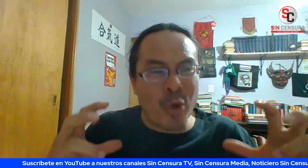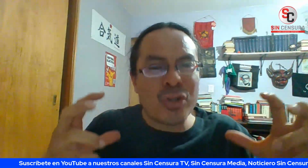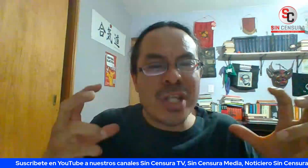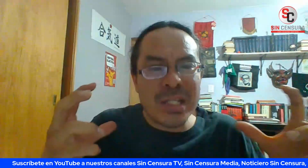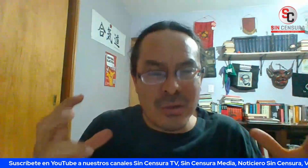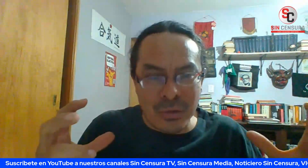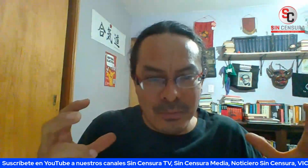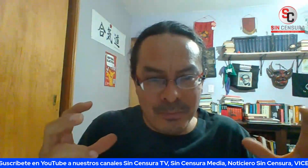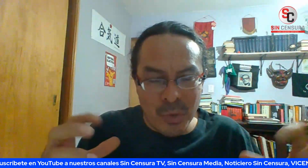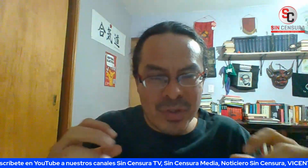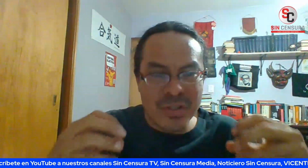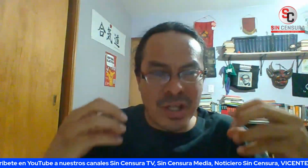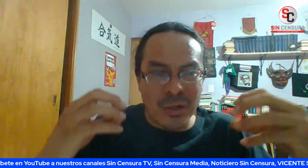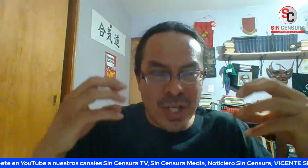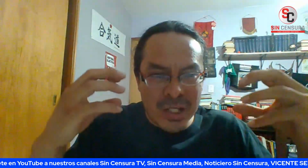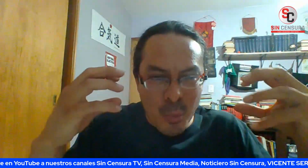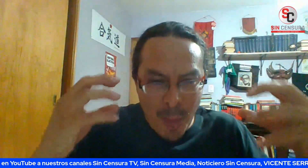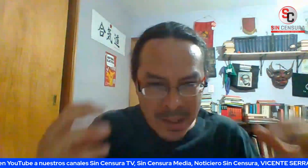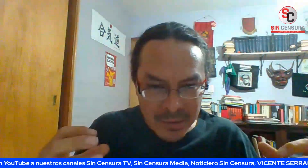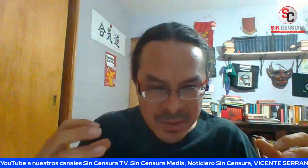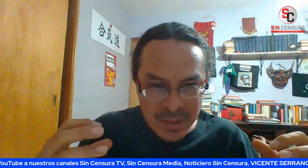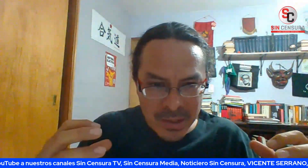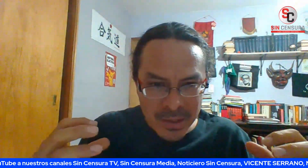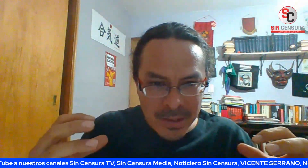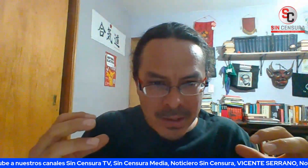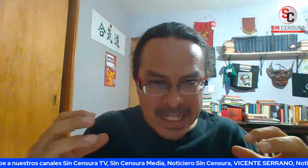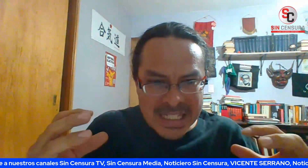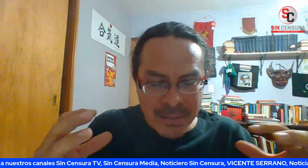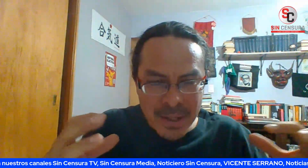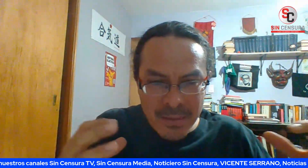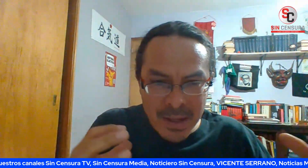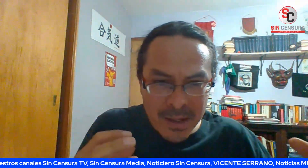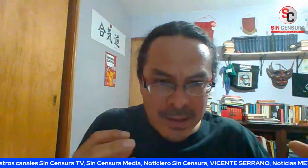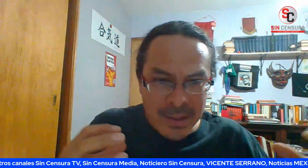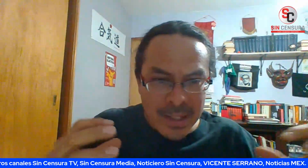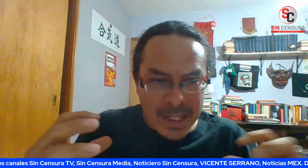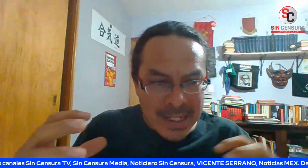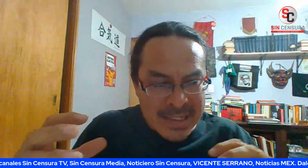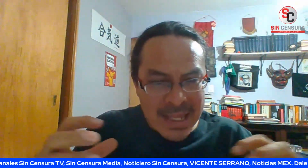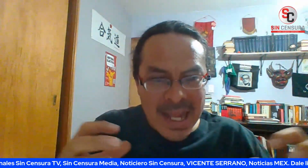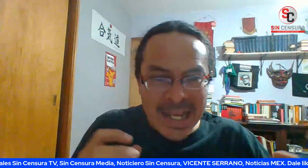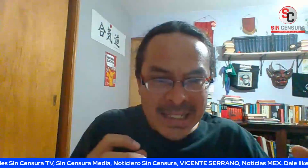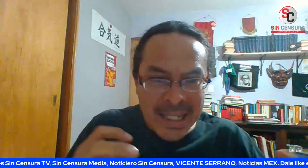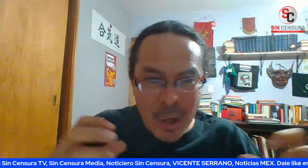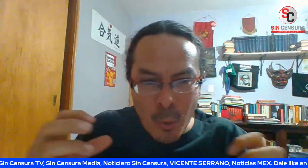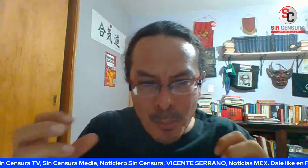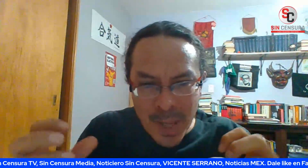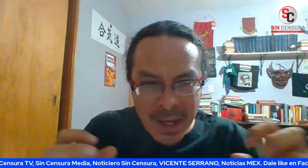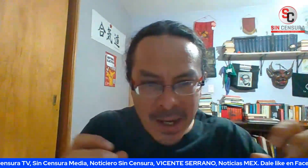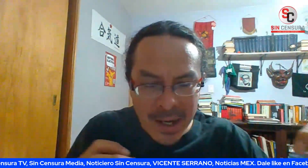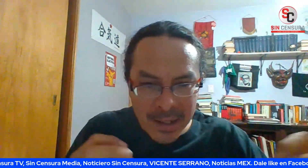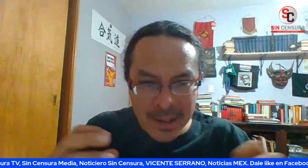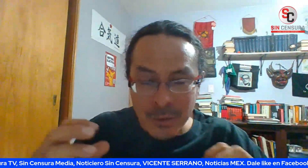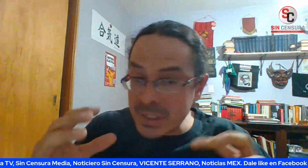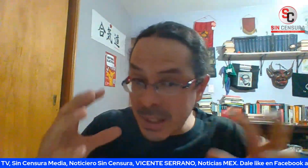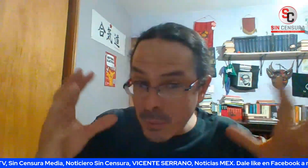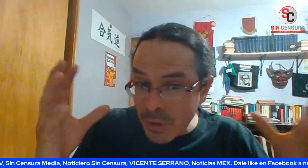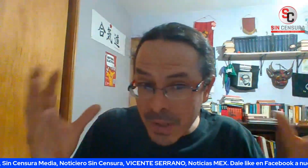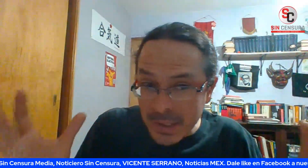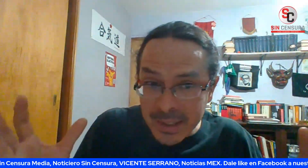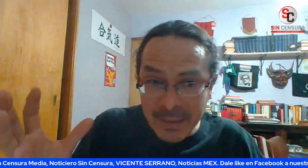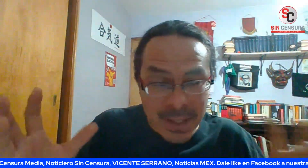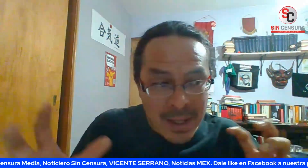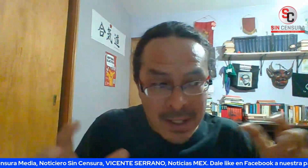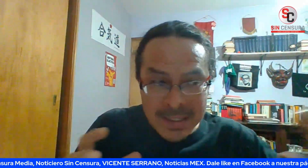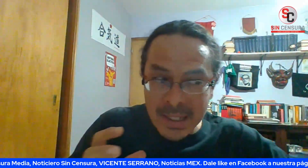el proceso de los seres humanos que se vive en esta dialéctica compleja que no está muy